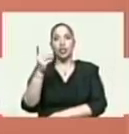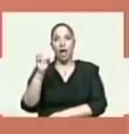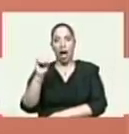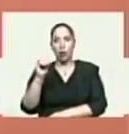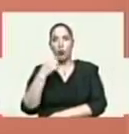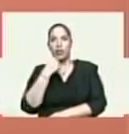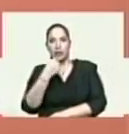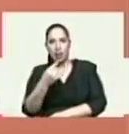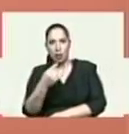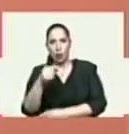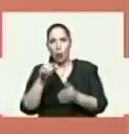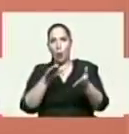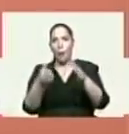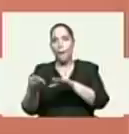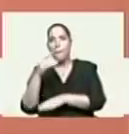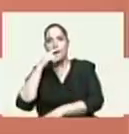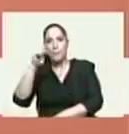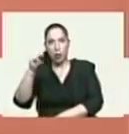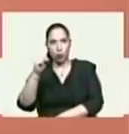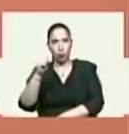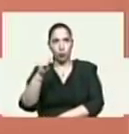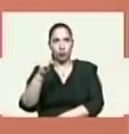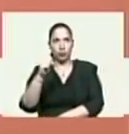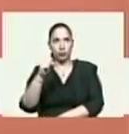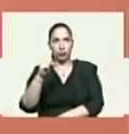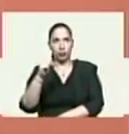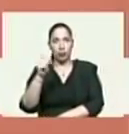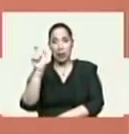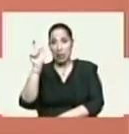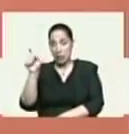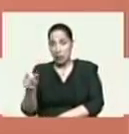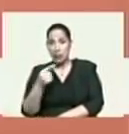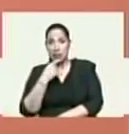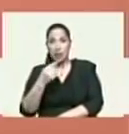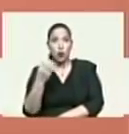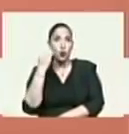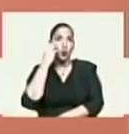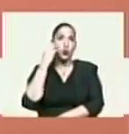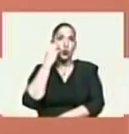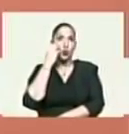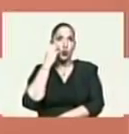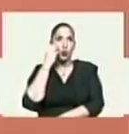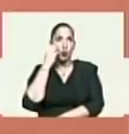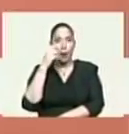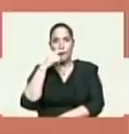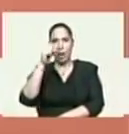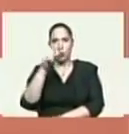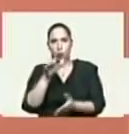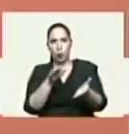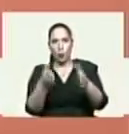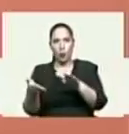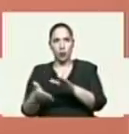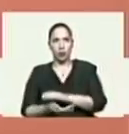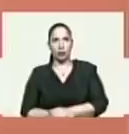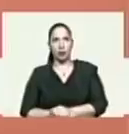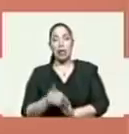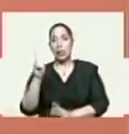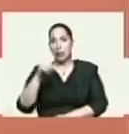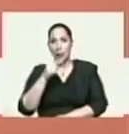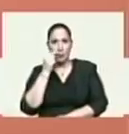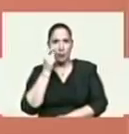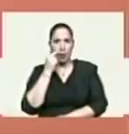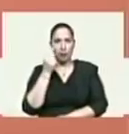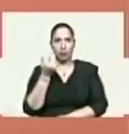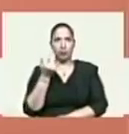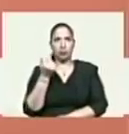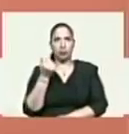morir, a el señor Duque diciendo que Maduro va a morir, al señor Fernando del Rincón va